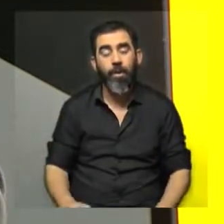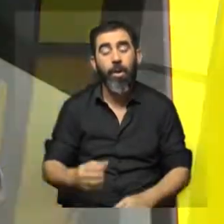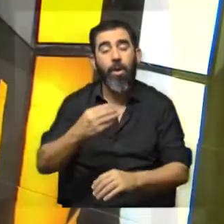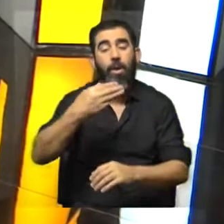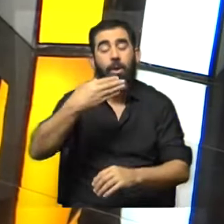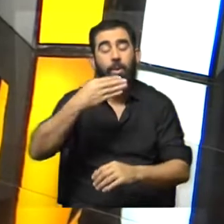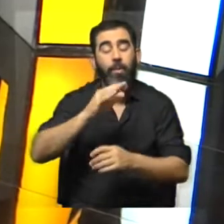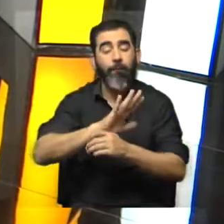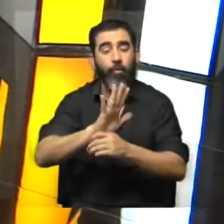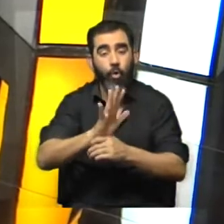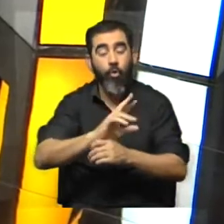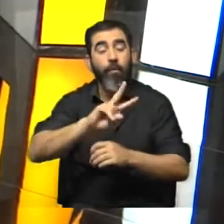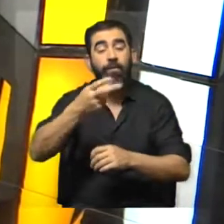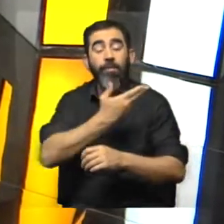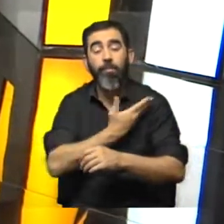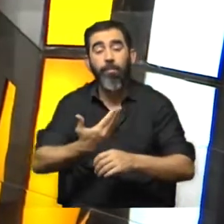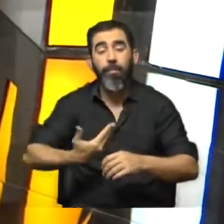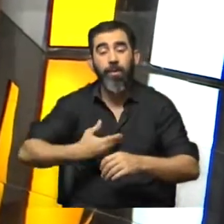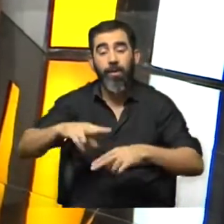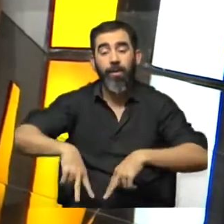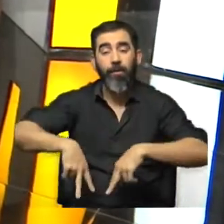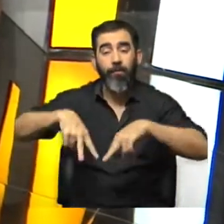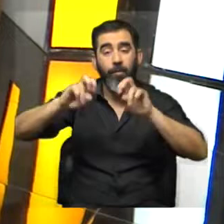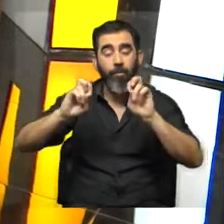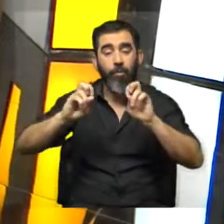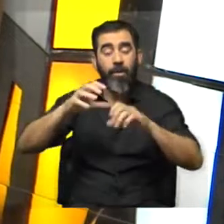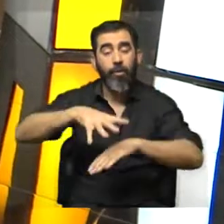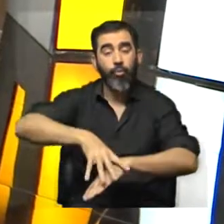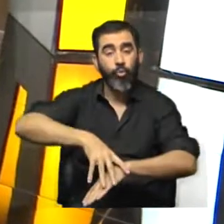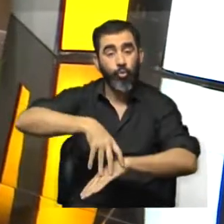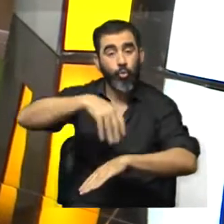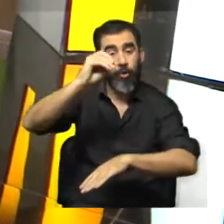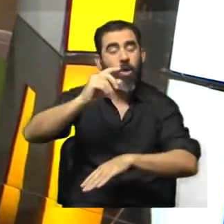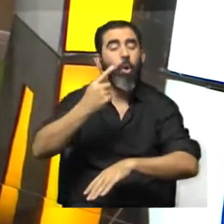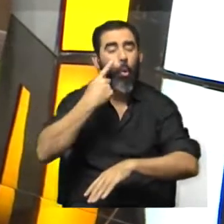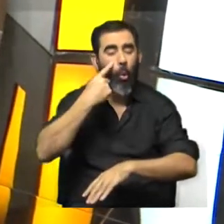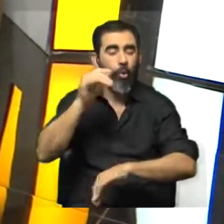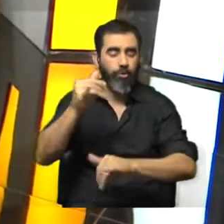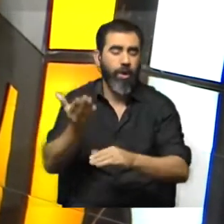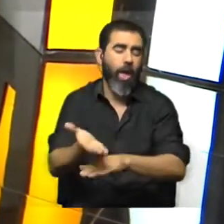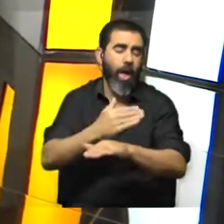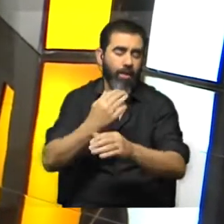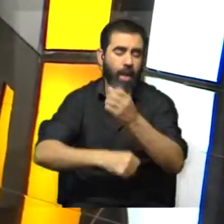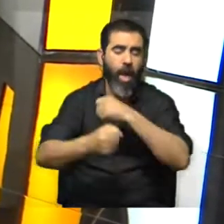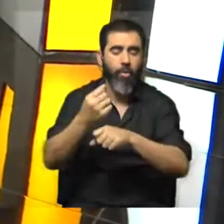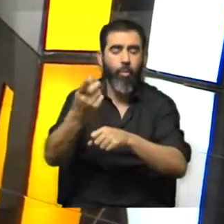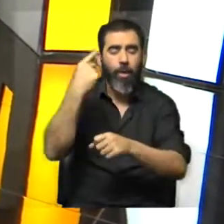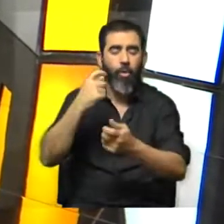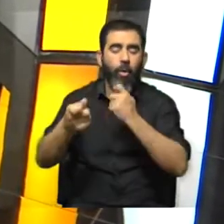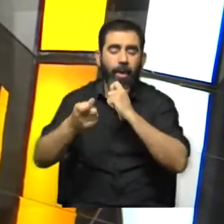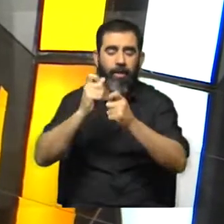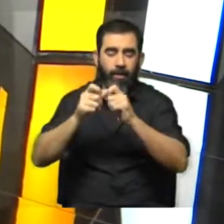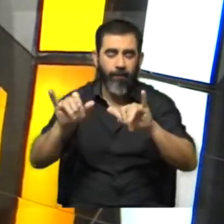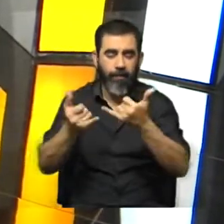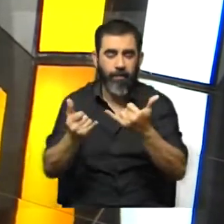microbiólogo, vicepresidente de investigación de BioGaia en Suecia y conocido, ya nos acompañó en Sobre Ciencia el año pasado. Gianfranco, bienvenido,